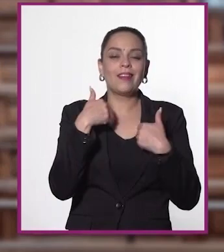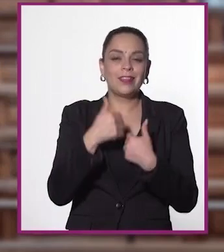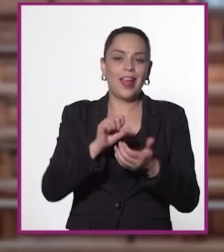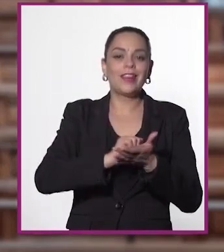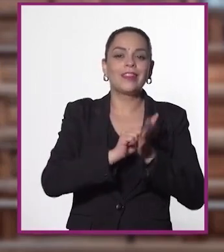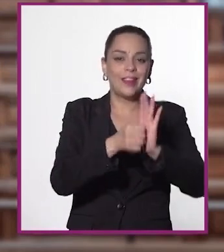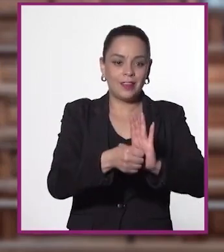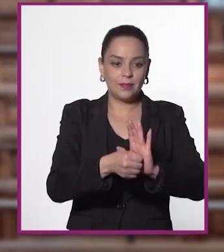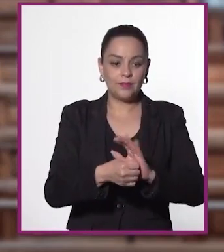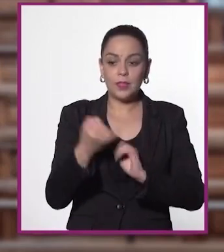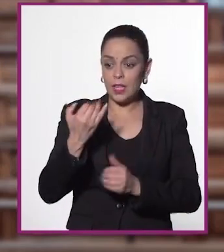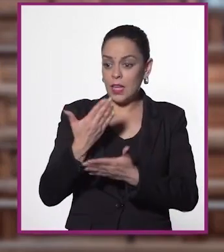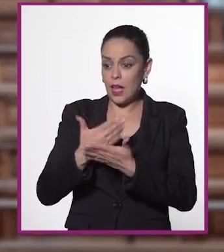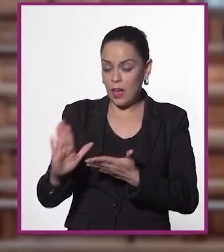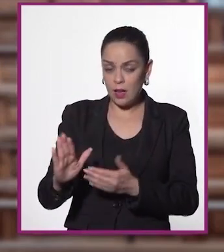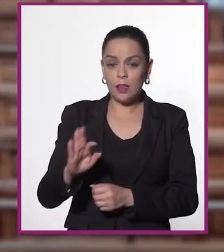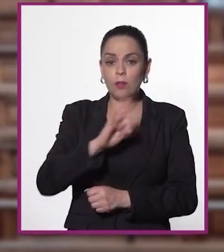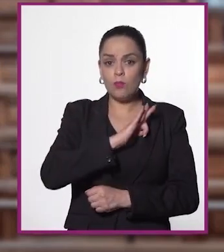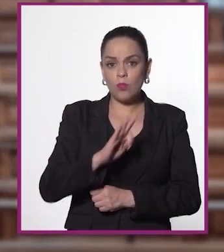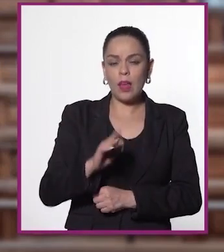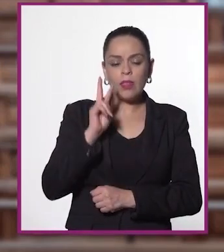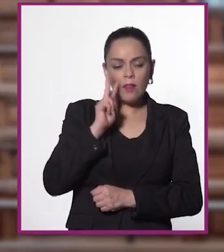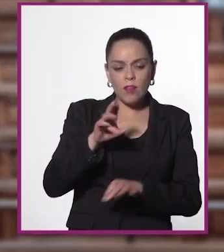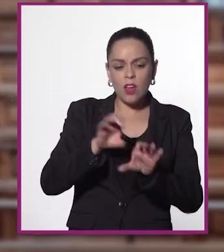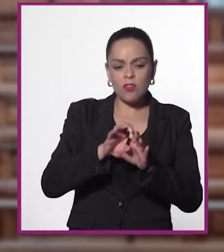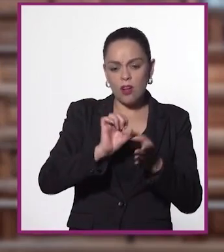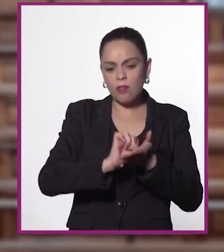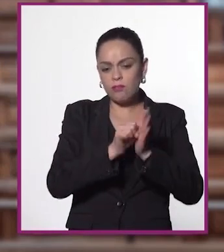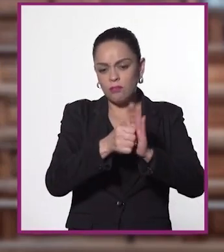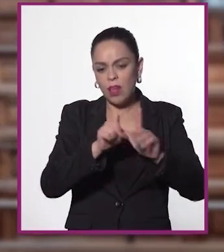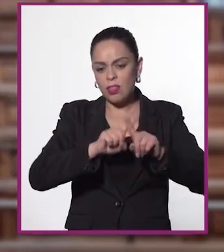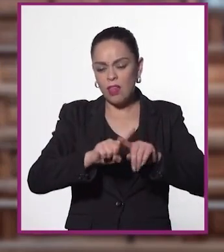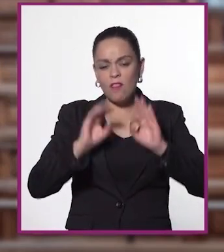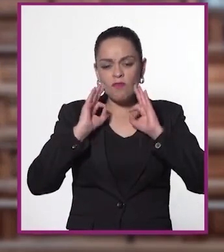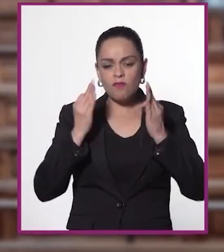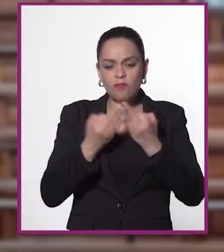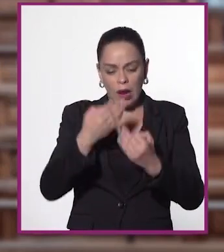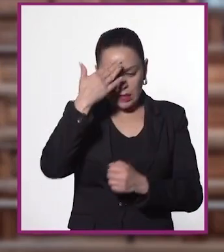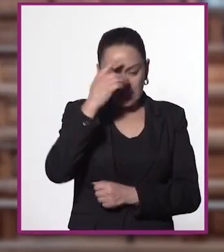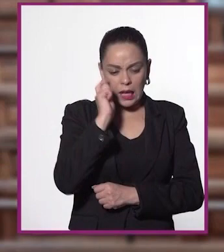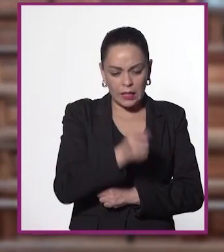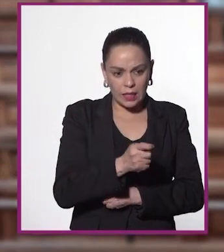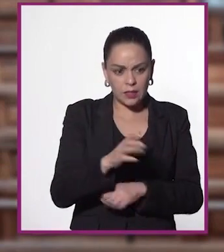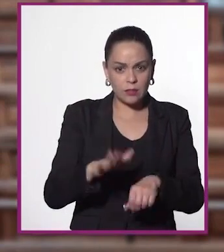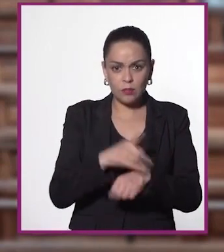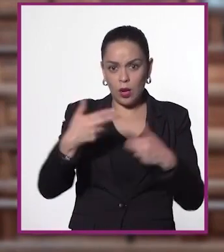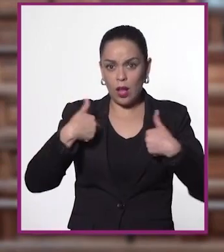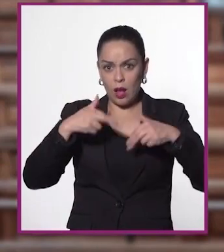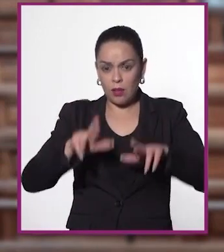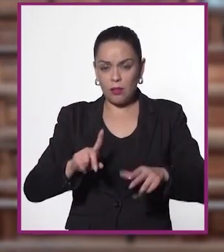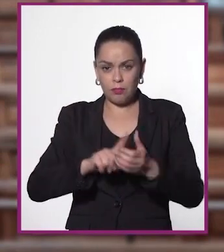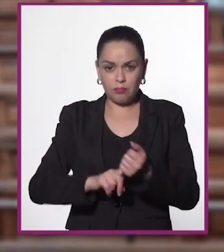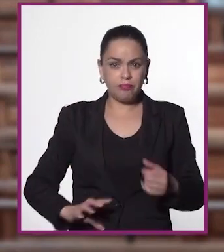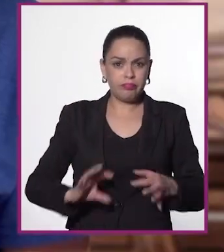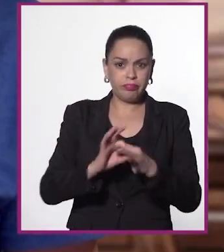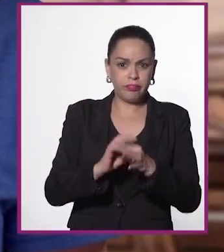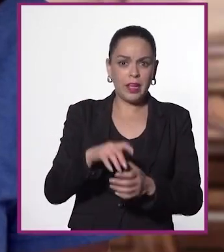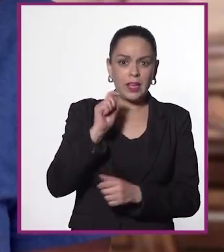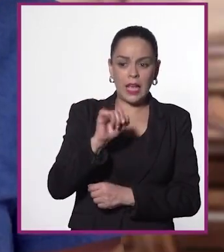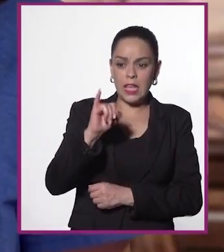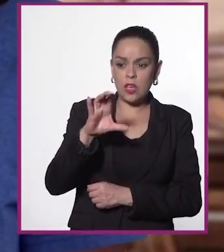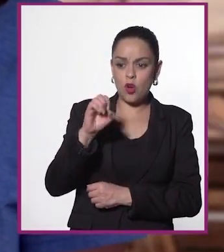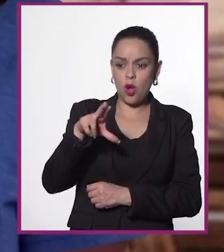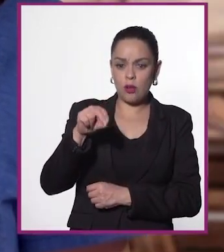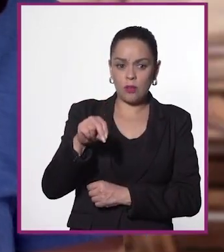puede leerse de otras formas, ya que si tiene una gran similitud con lo que representa, hablamos de un icono. Como